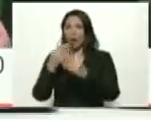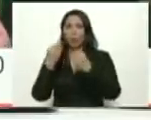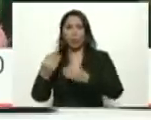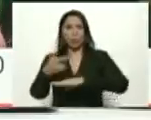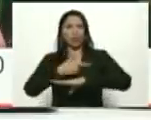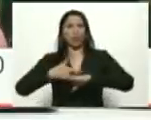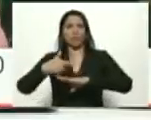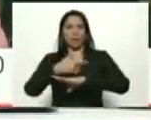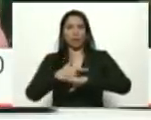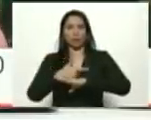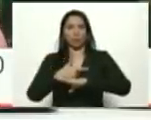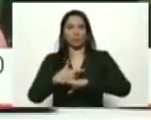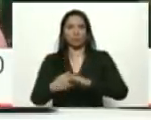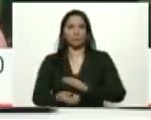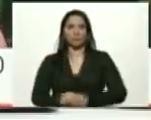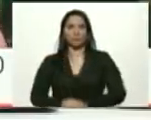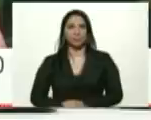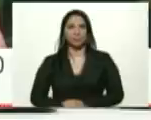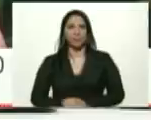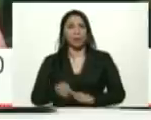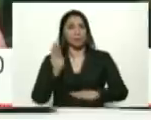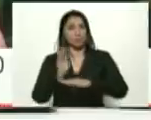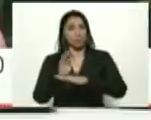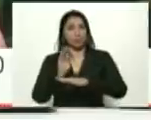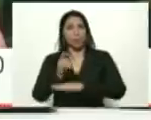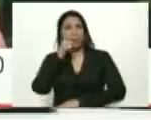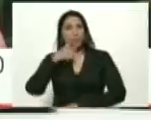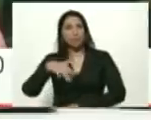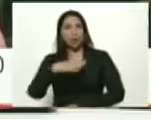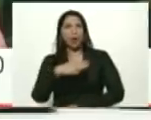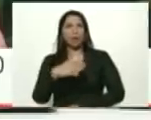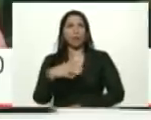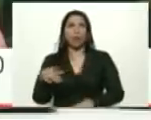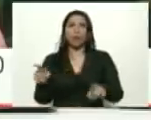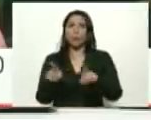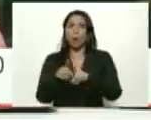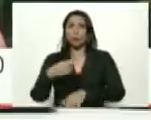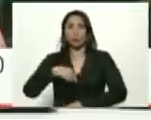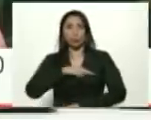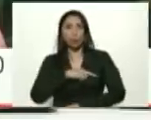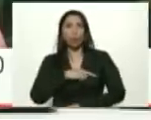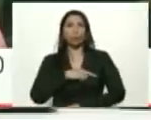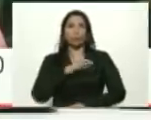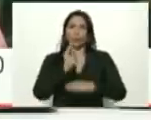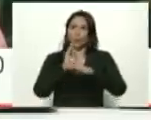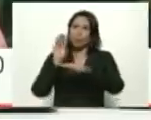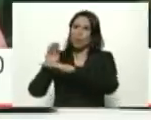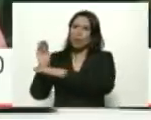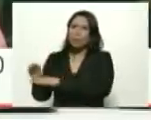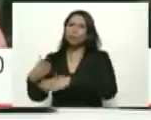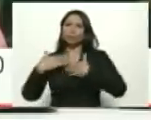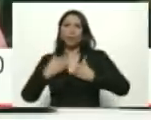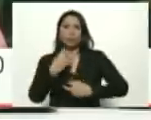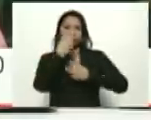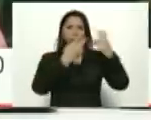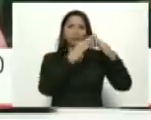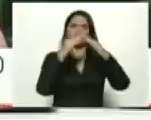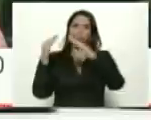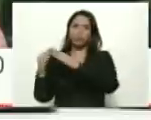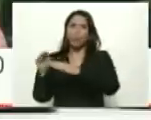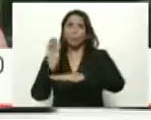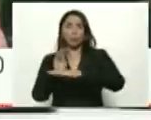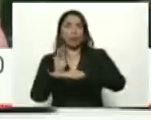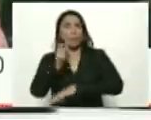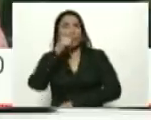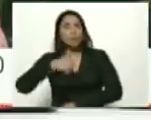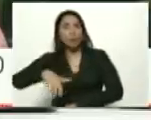gobierno, de proteger al pueblo, como lo protegemos en la salud, casa por casa. Protejamos al